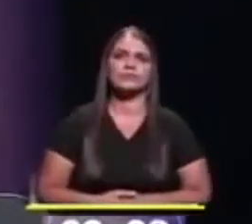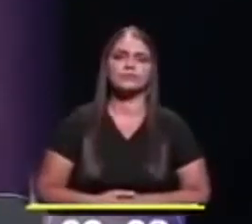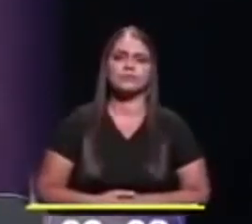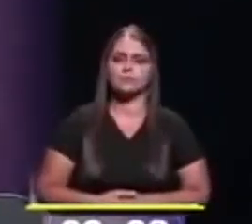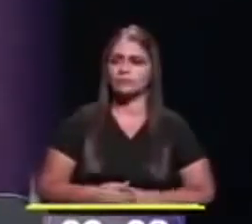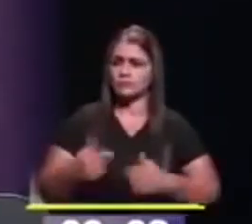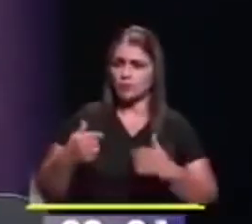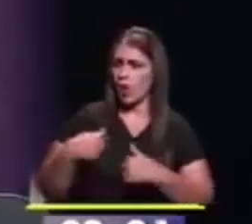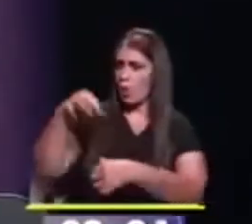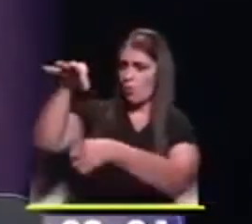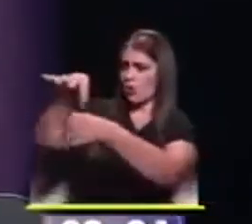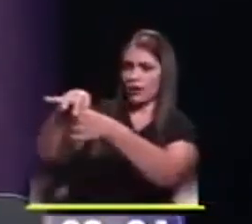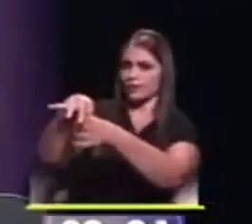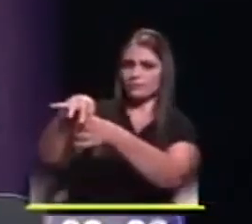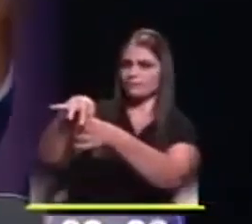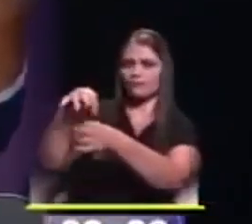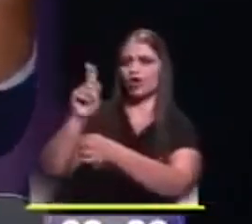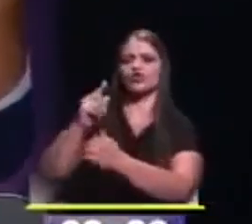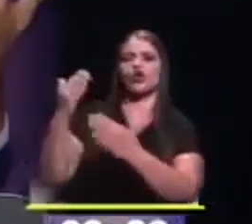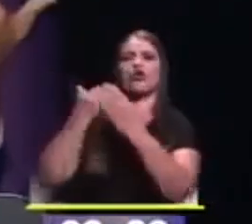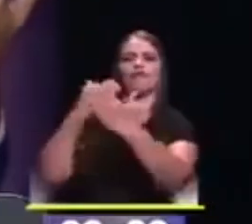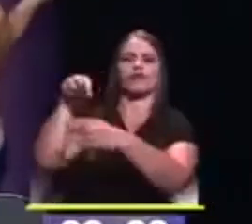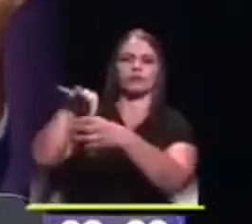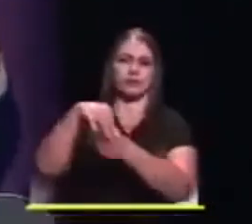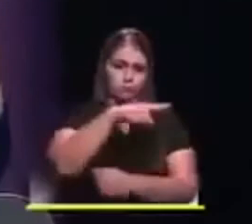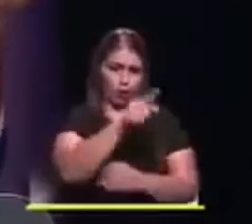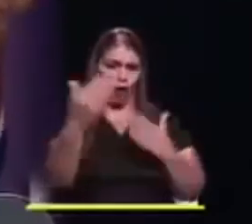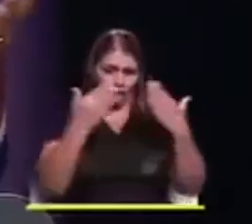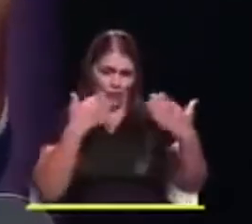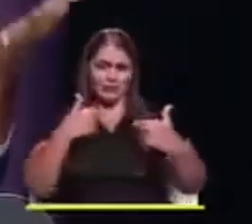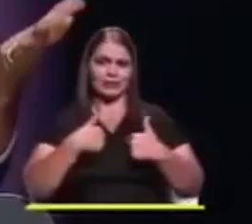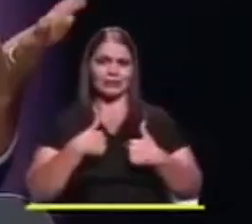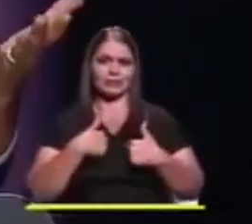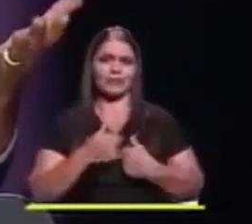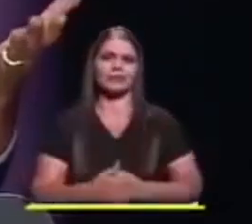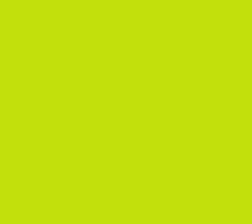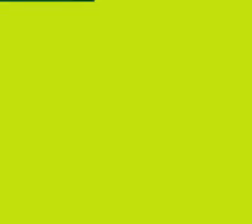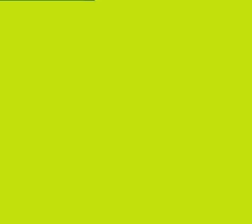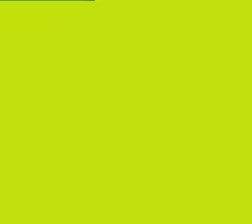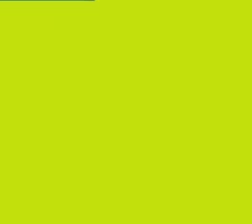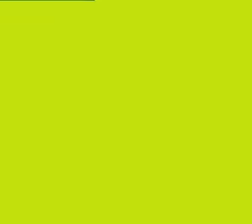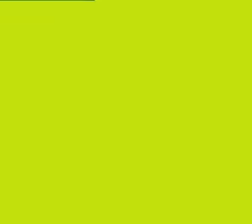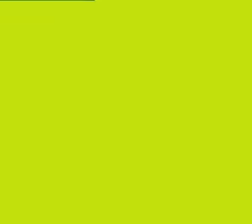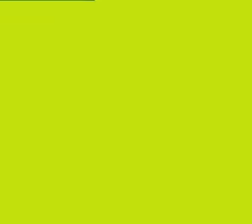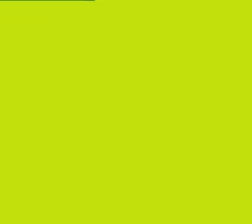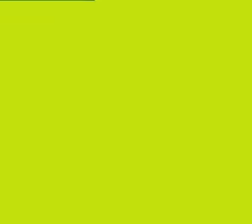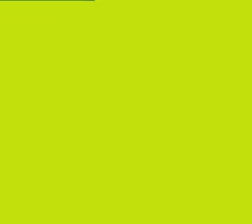no voy a votar por usted, voy a confiar en usted. Yo les invito a que confíen en mí para liderar la transformación de Colombia.